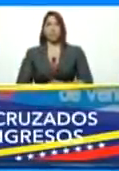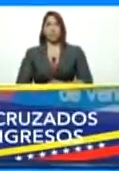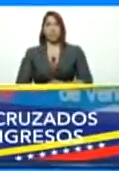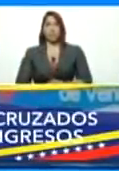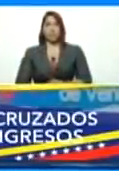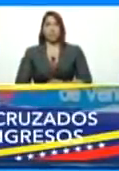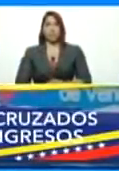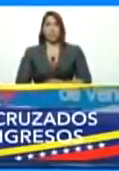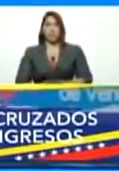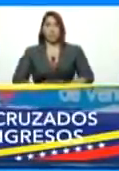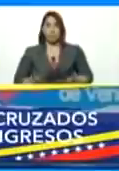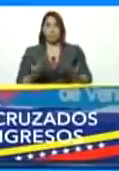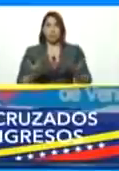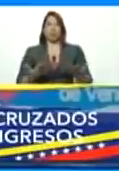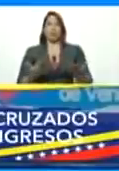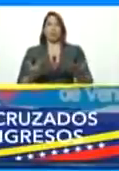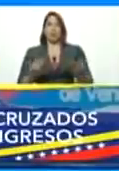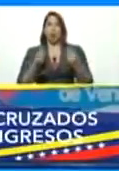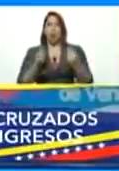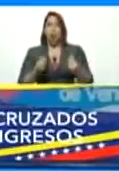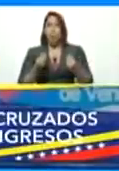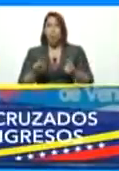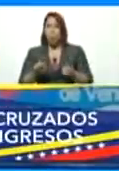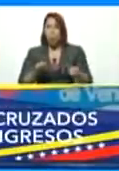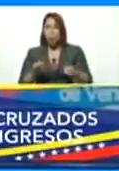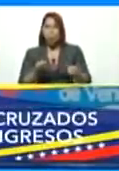llevando el pulso de la situación